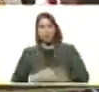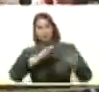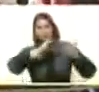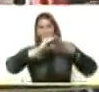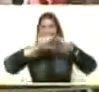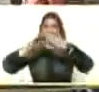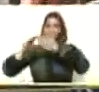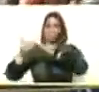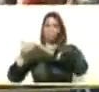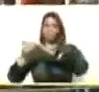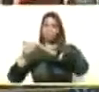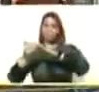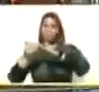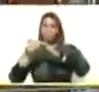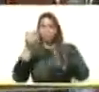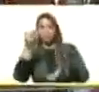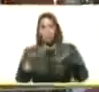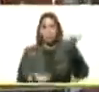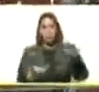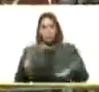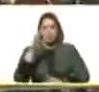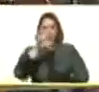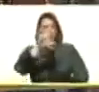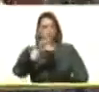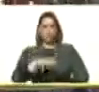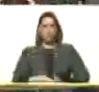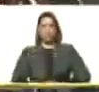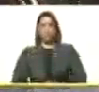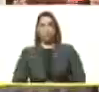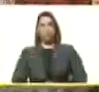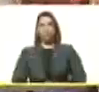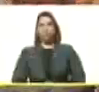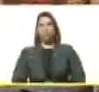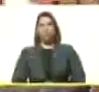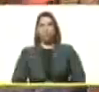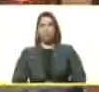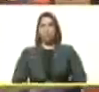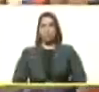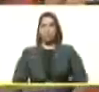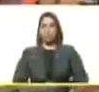comunidad, a las cocineras de la patria,